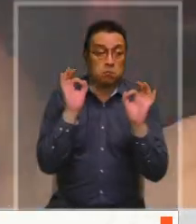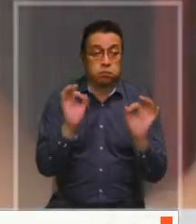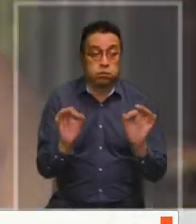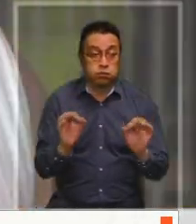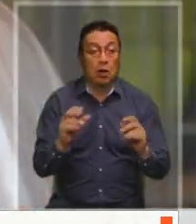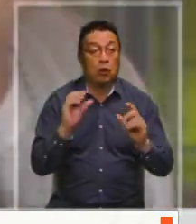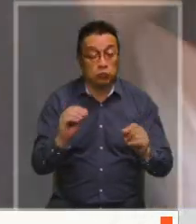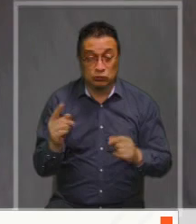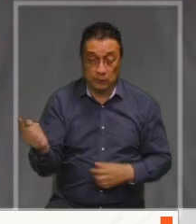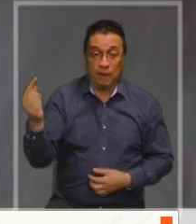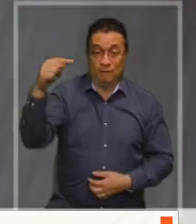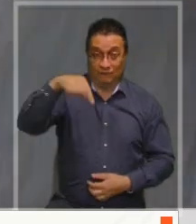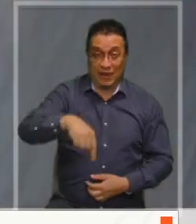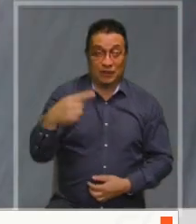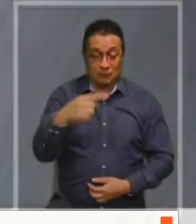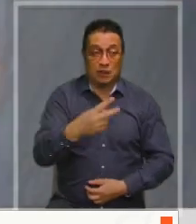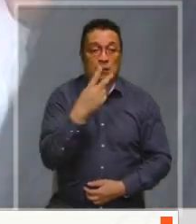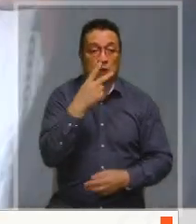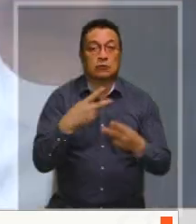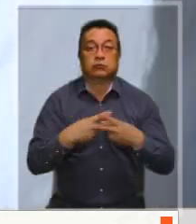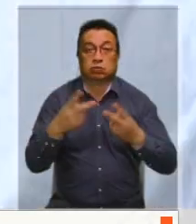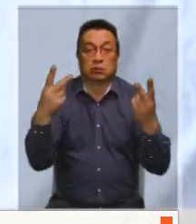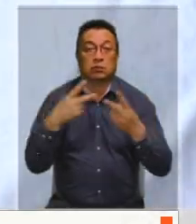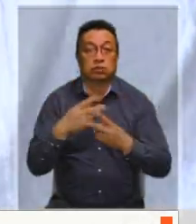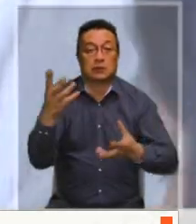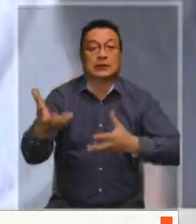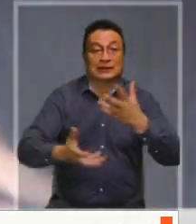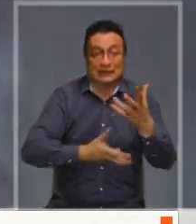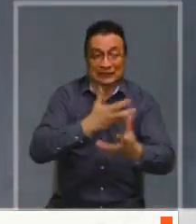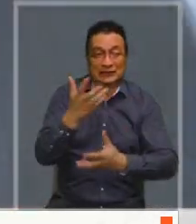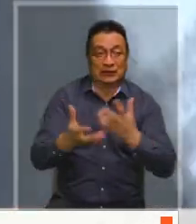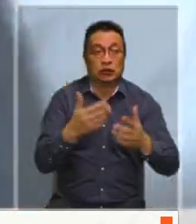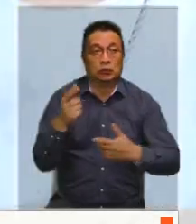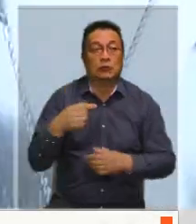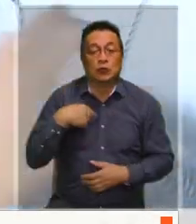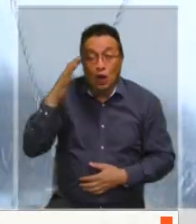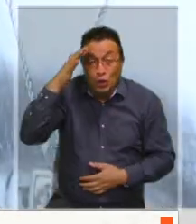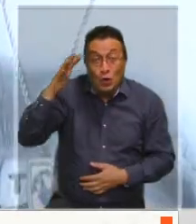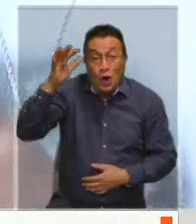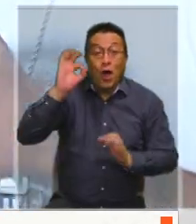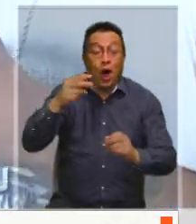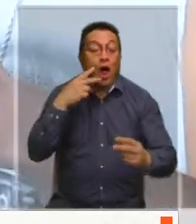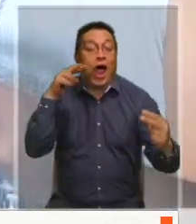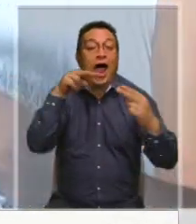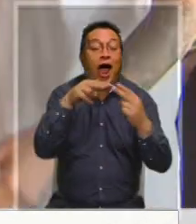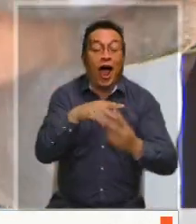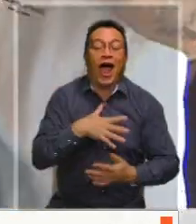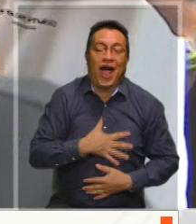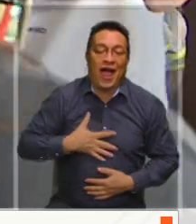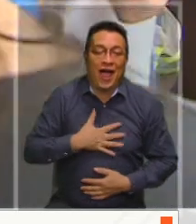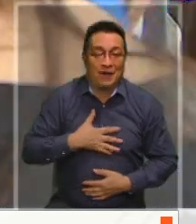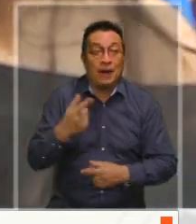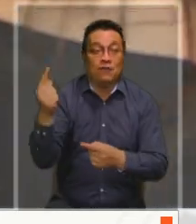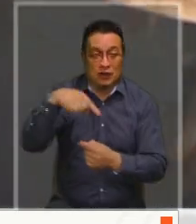se venga un poco a visibilizar el tema de los incendios tenía muchas ganas de conocerlo